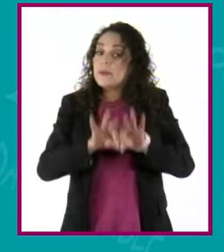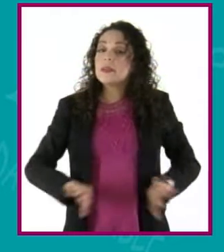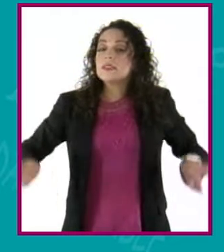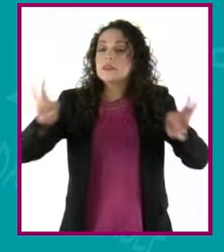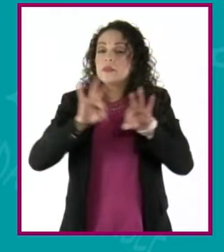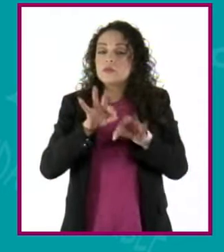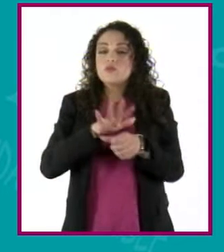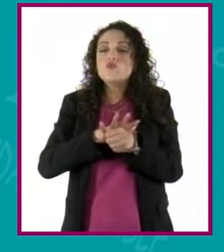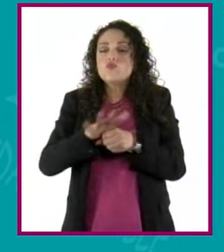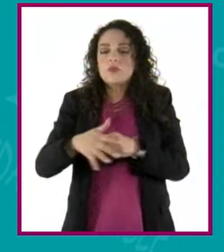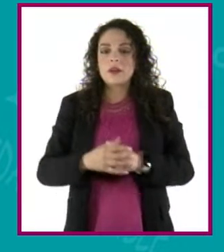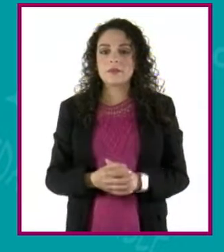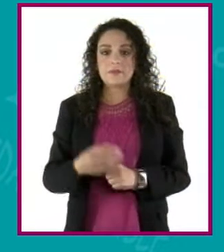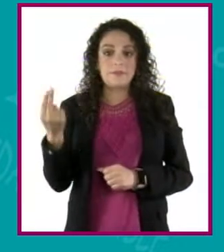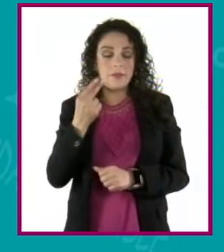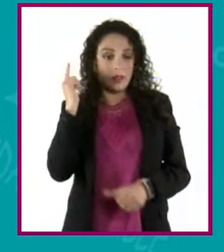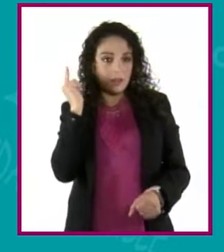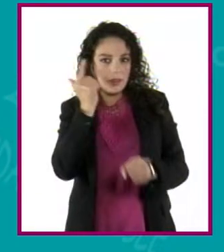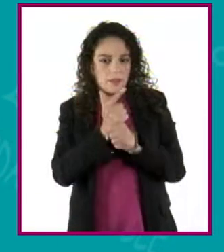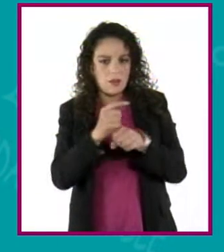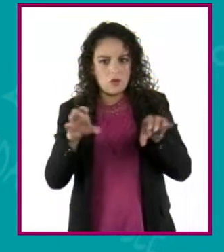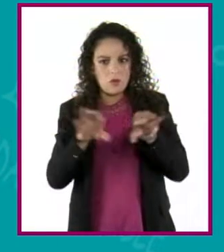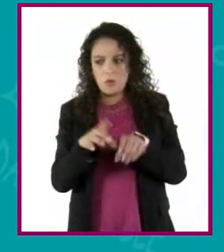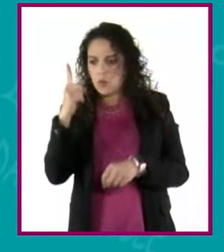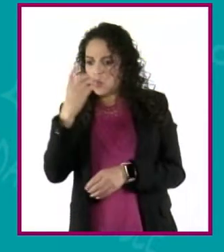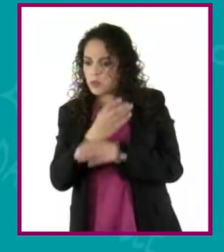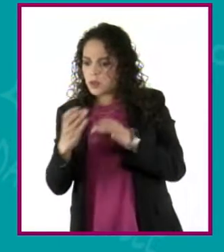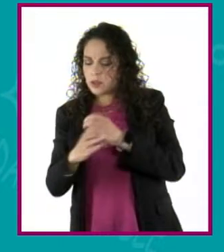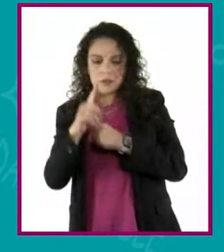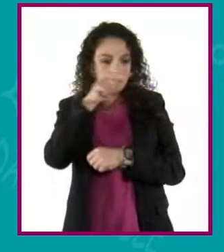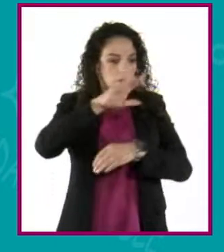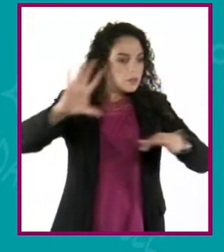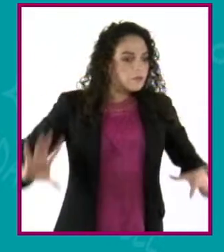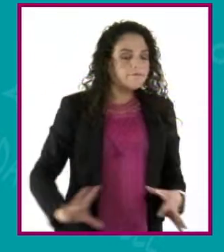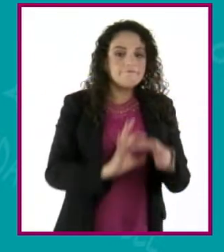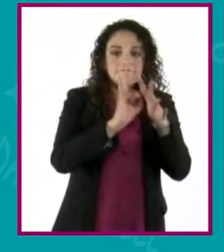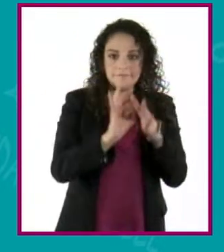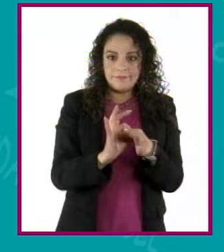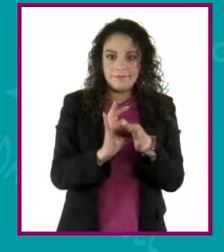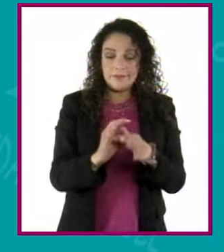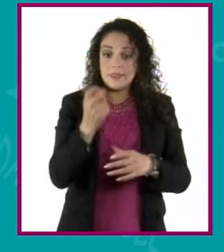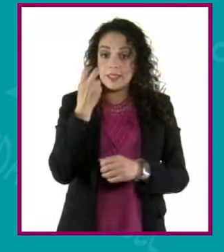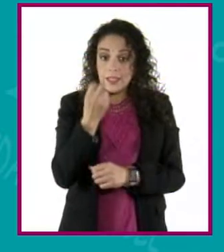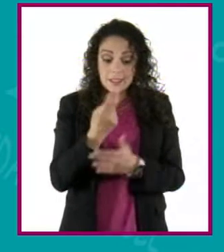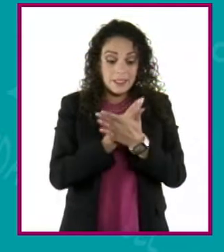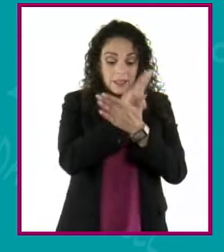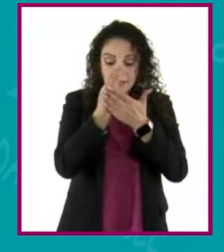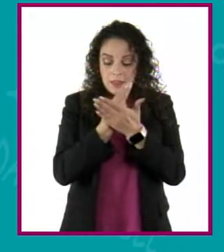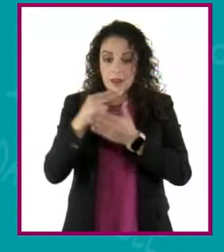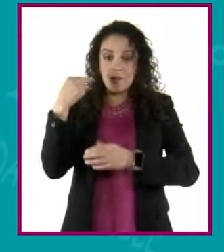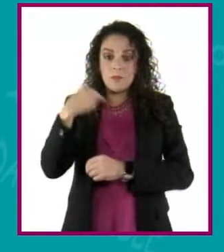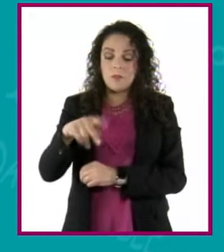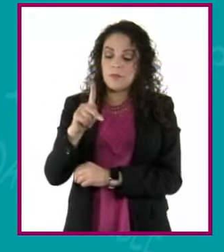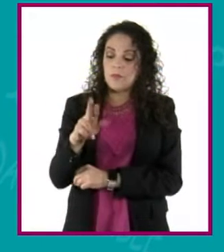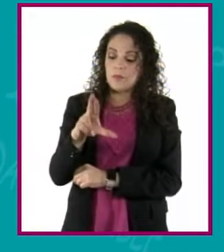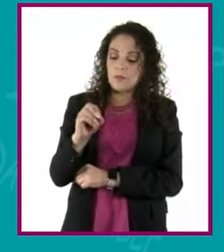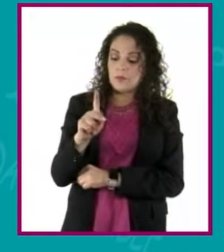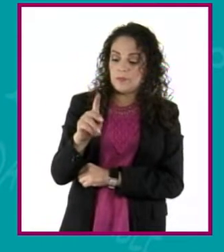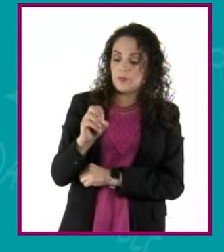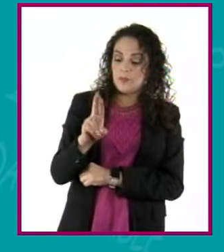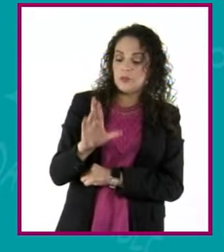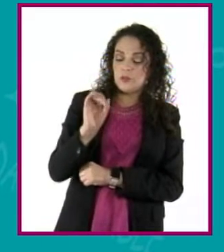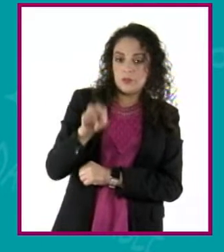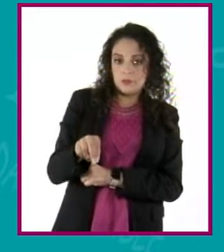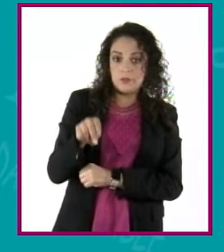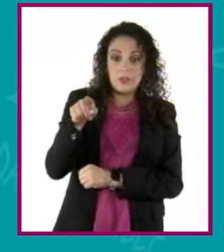percibir correctamente las relaciones entre un objeto y otro. Esta relación en dibujo se llama proporción. La proporción